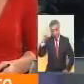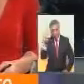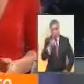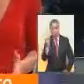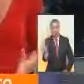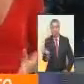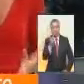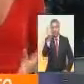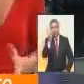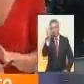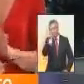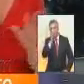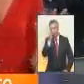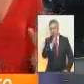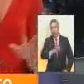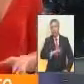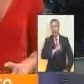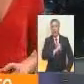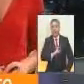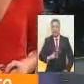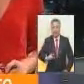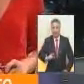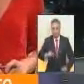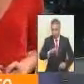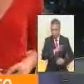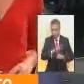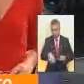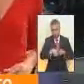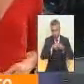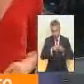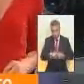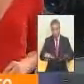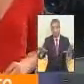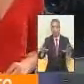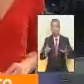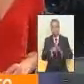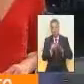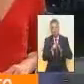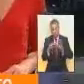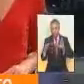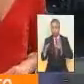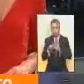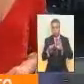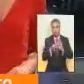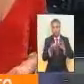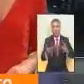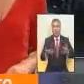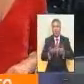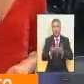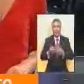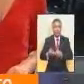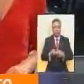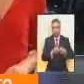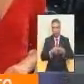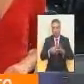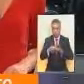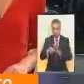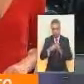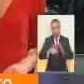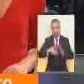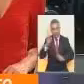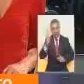Facebook cristiano que desde Chile saldrá a toda Latinoamérica. Se trata de una fusión de varias redes sociales que permitirá a los más